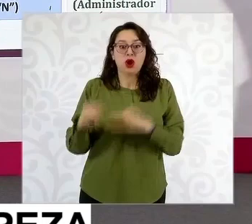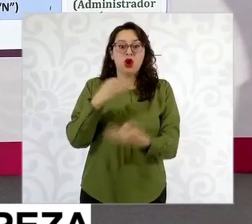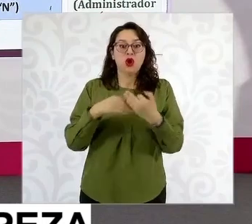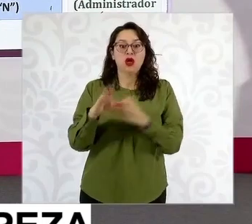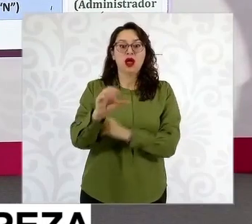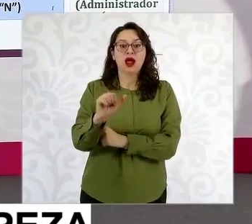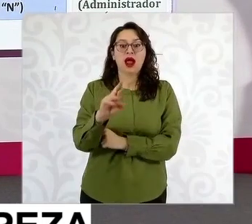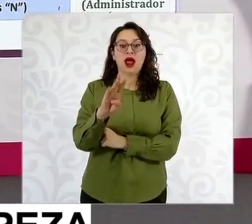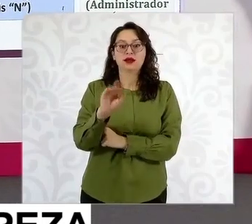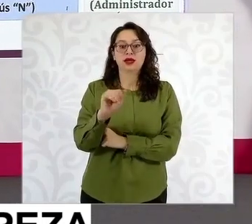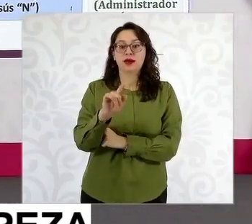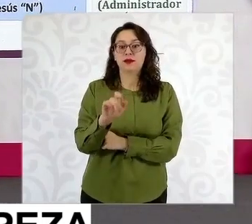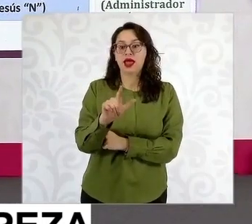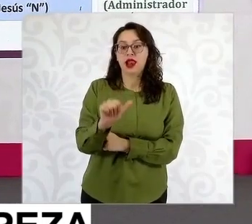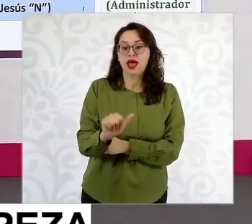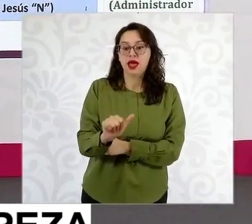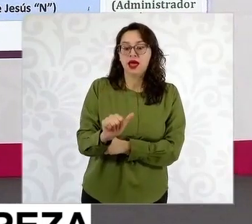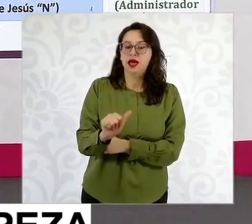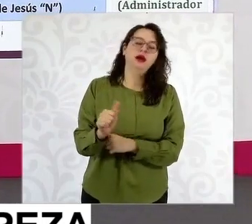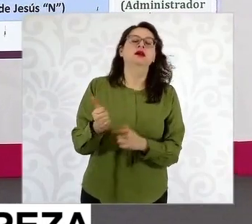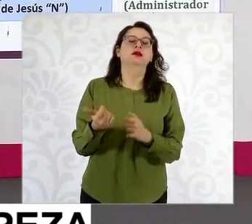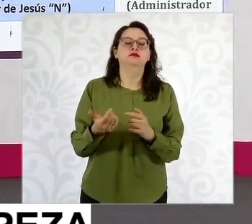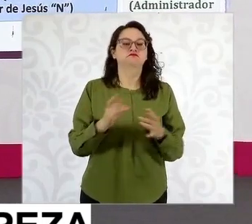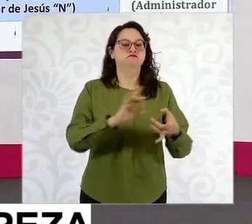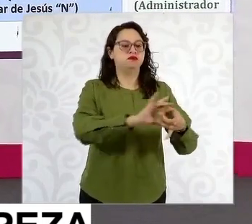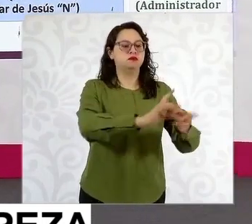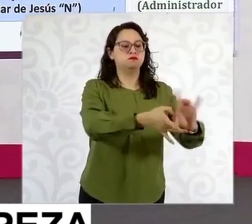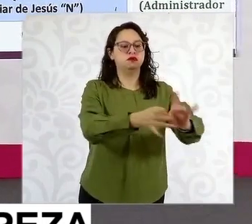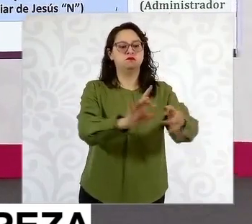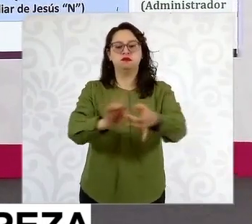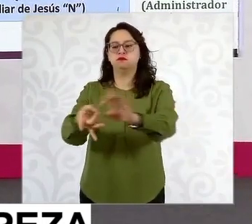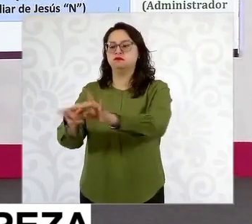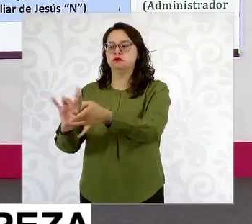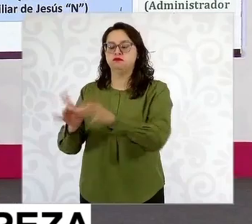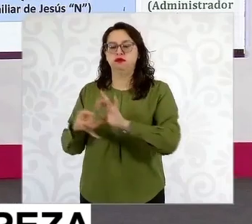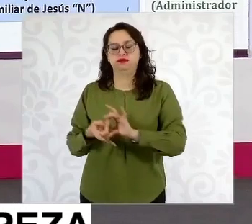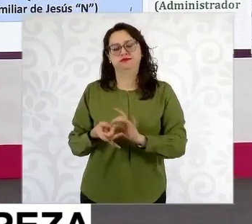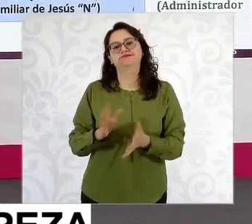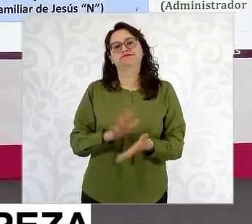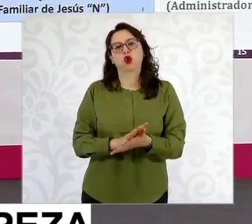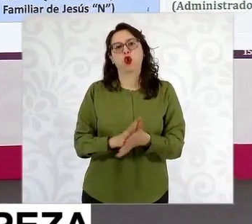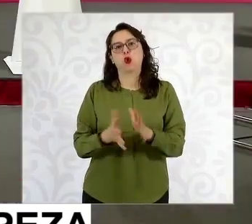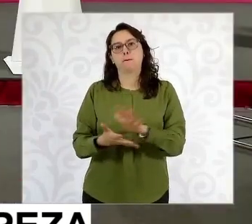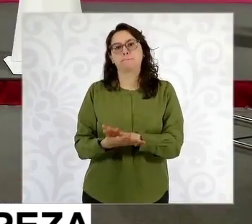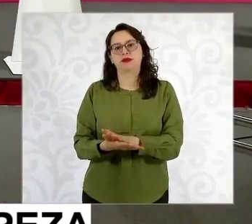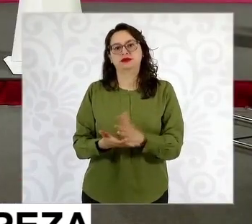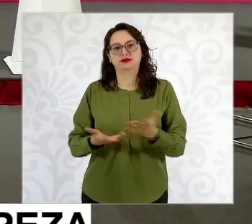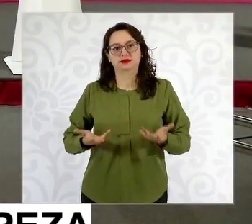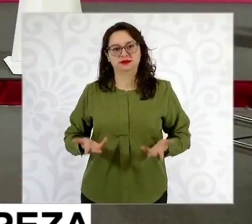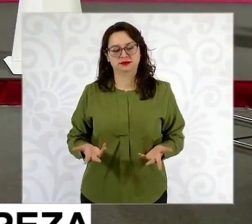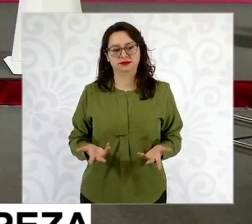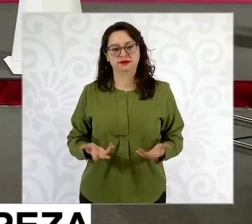bueno, hay como una especie de red aquí de complicidad. La que sigue, por favor.